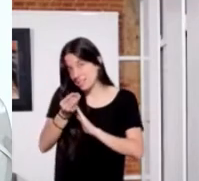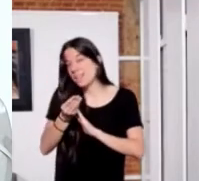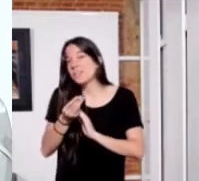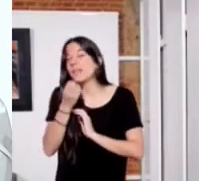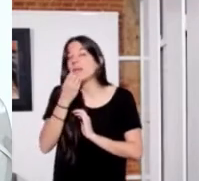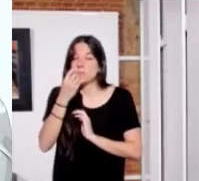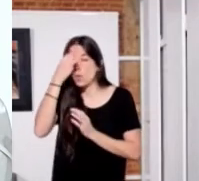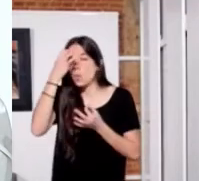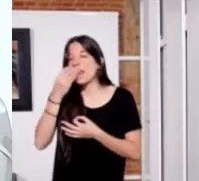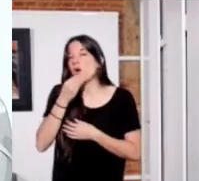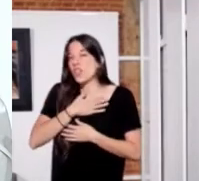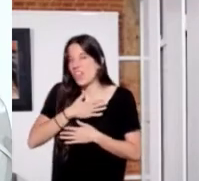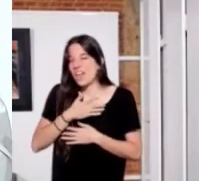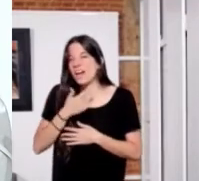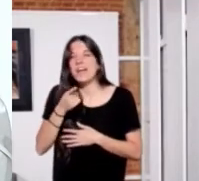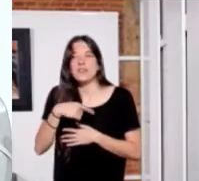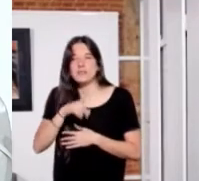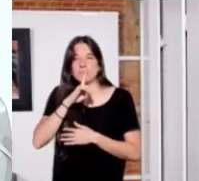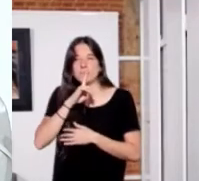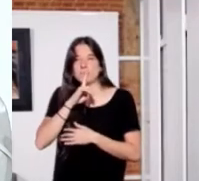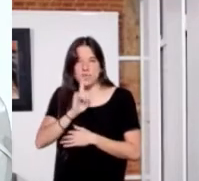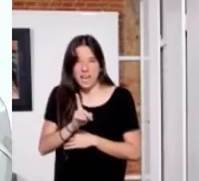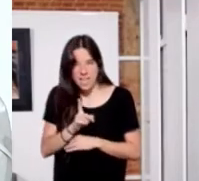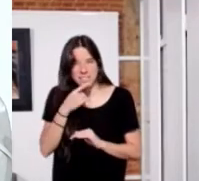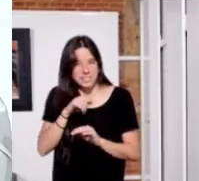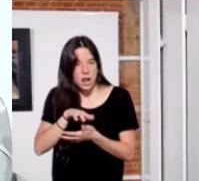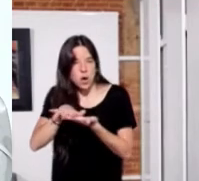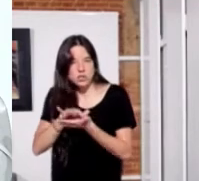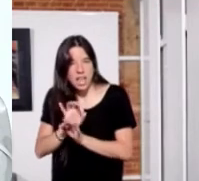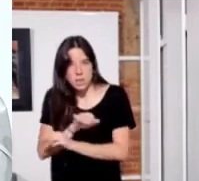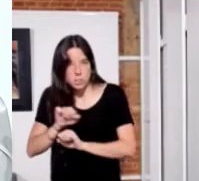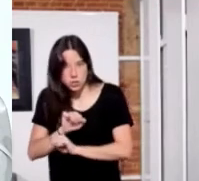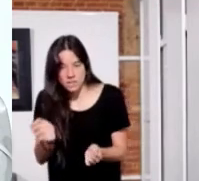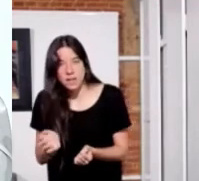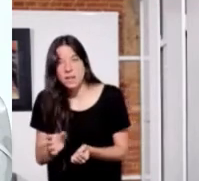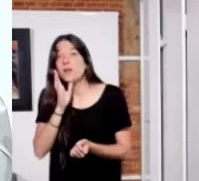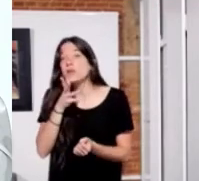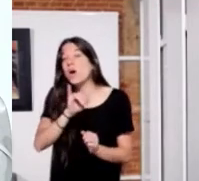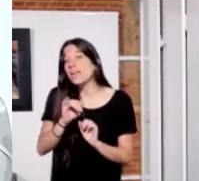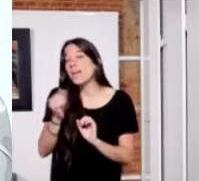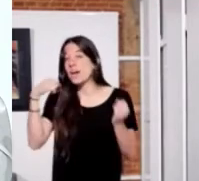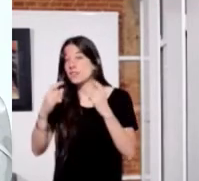silencio. Por eso hay acciones, hay hechos y hay